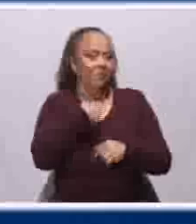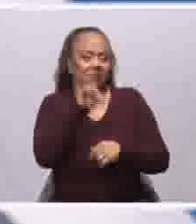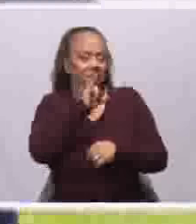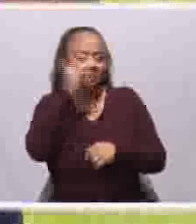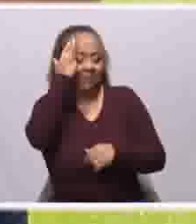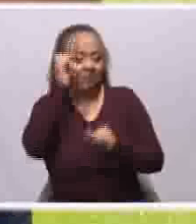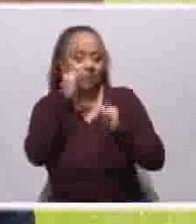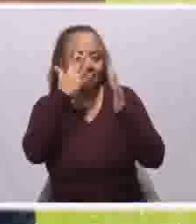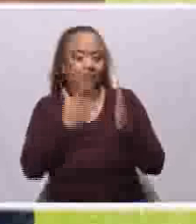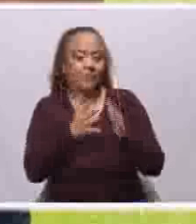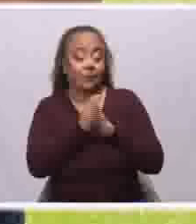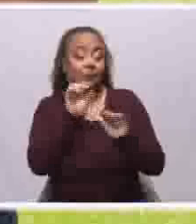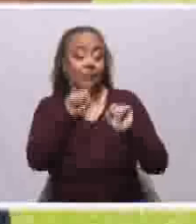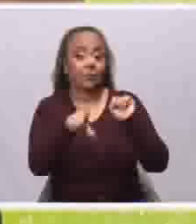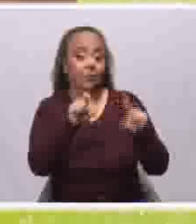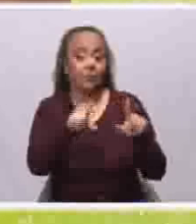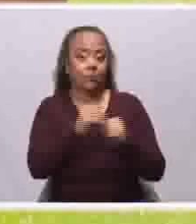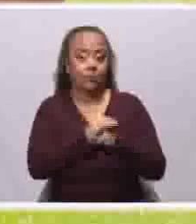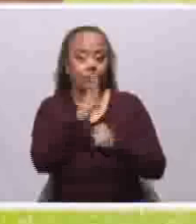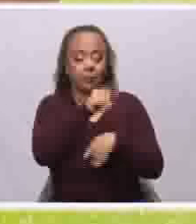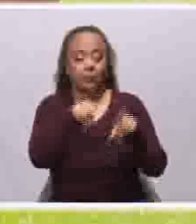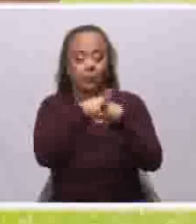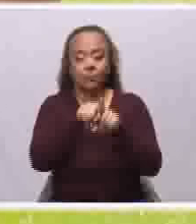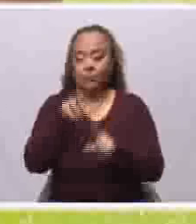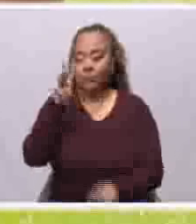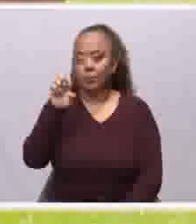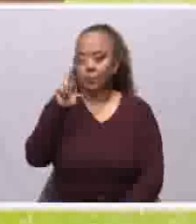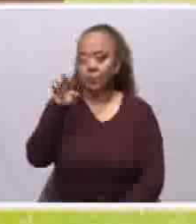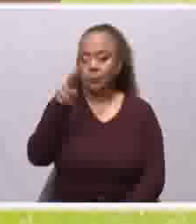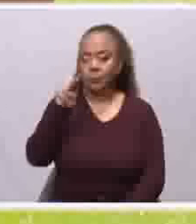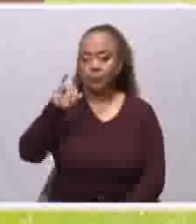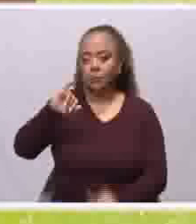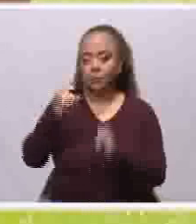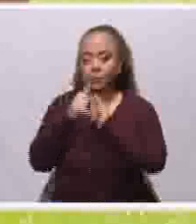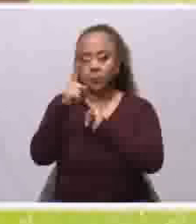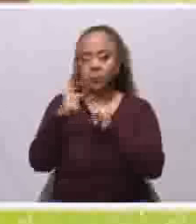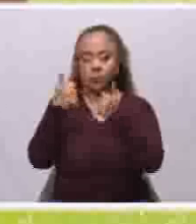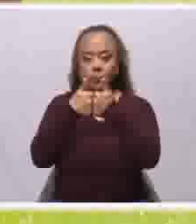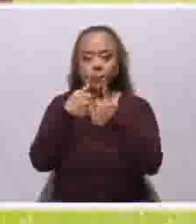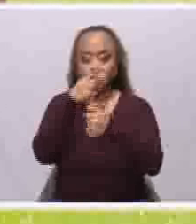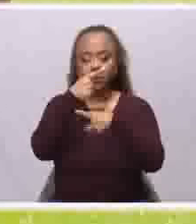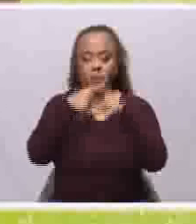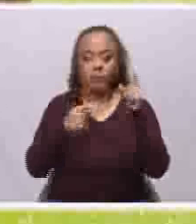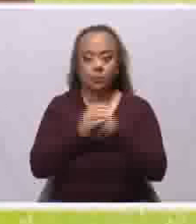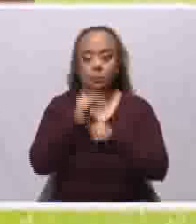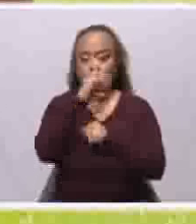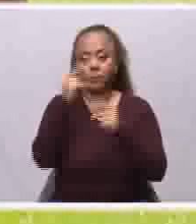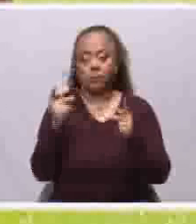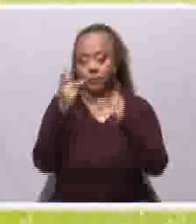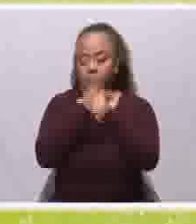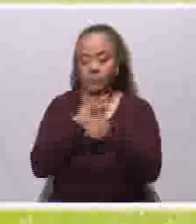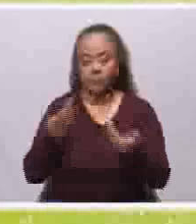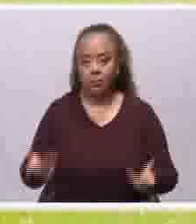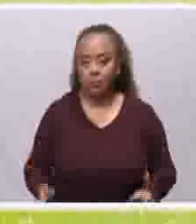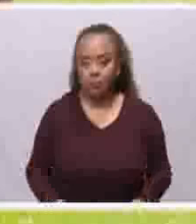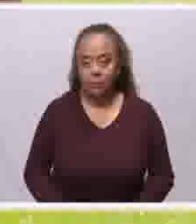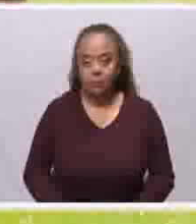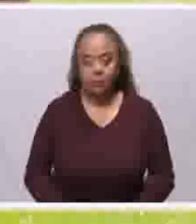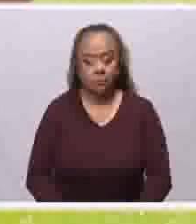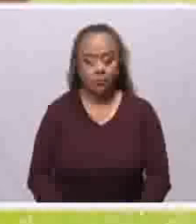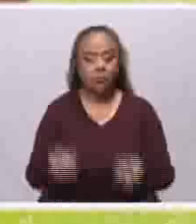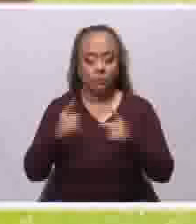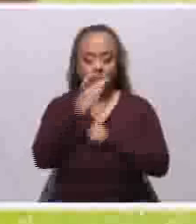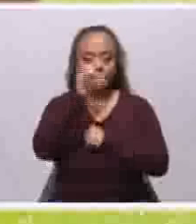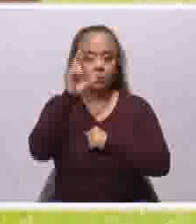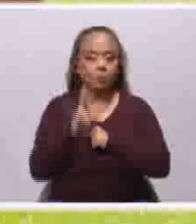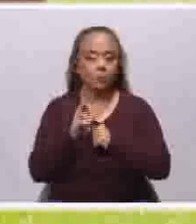claramente son jugadores ofensivos verdad Y además Warren jugó partido y medio y el peor verdad lo peor que le pasó a